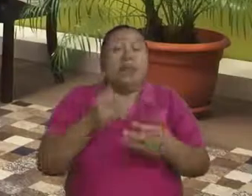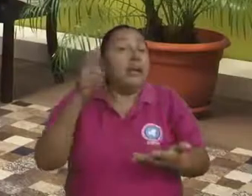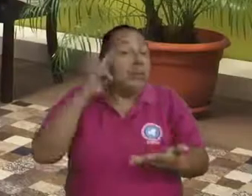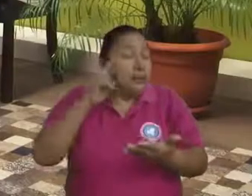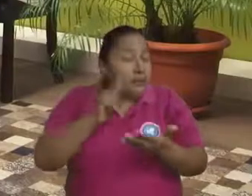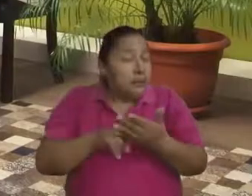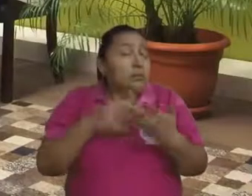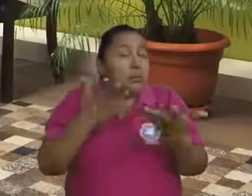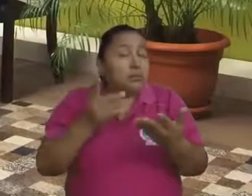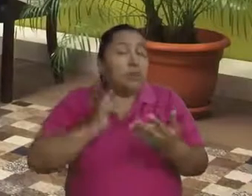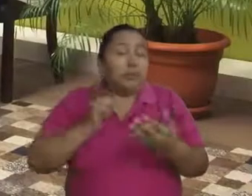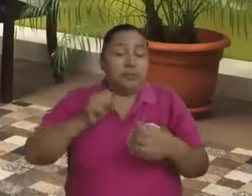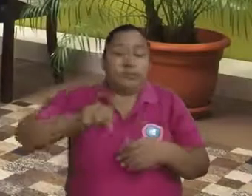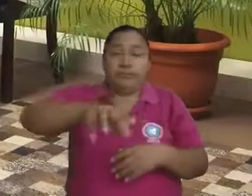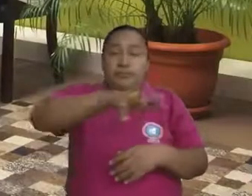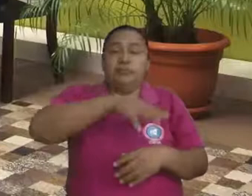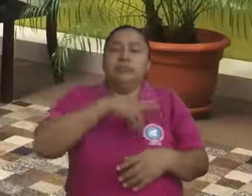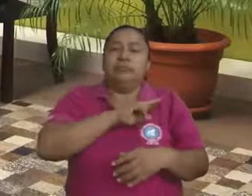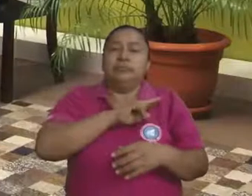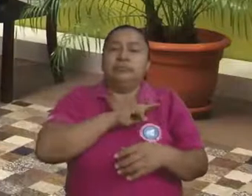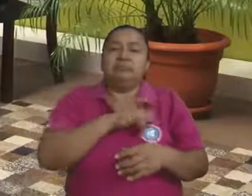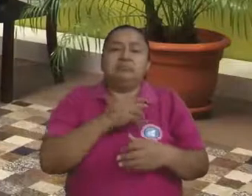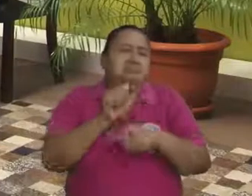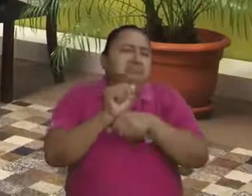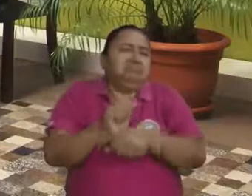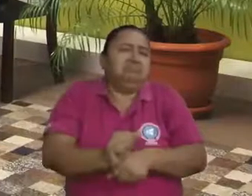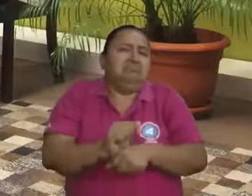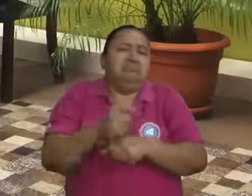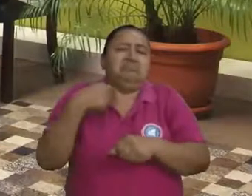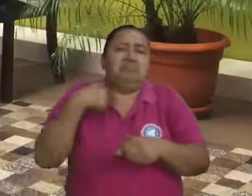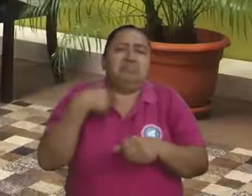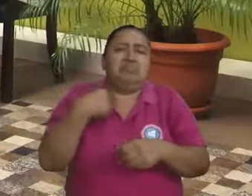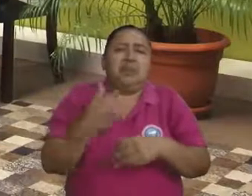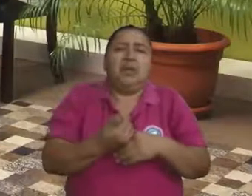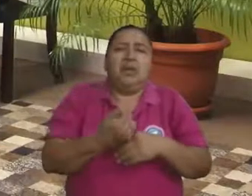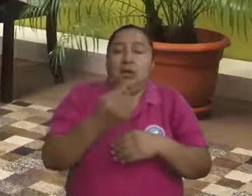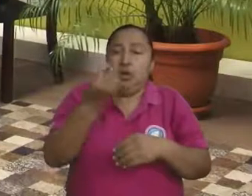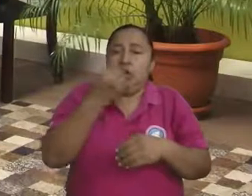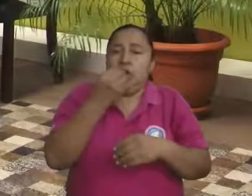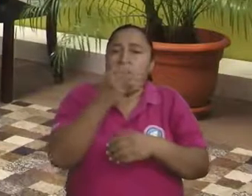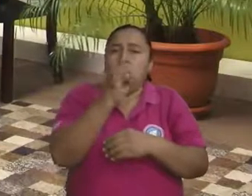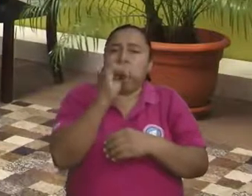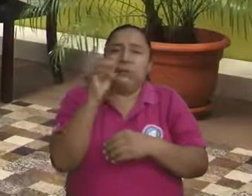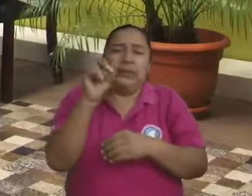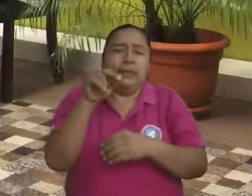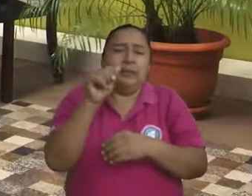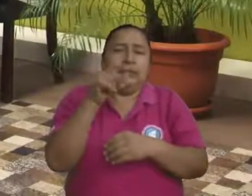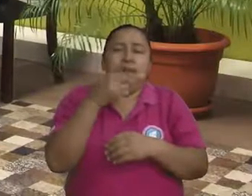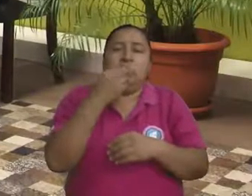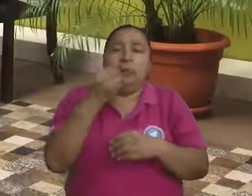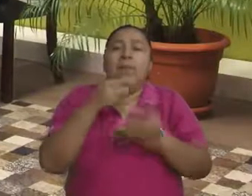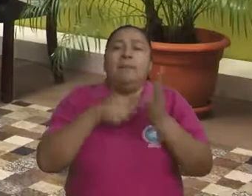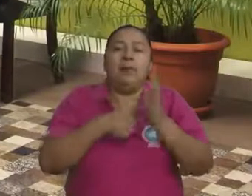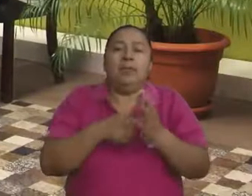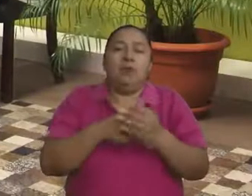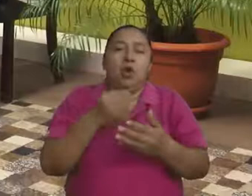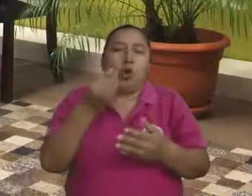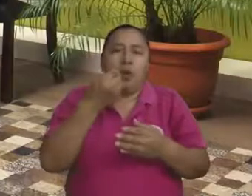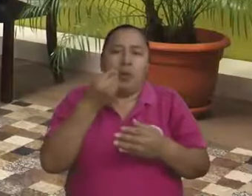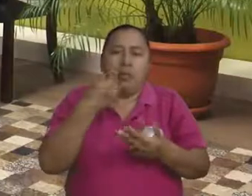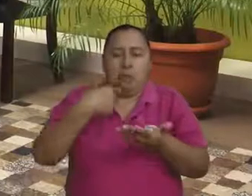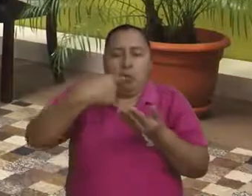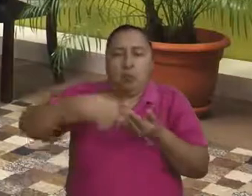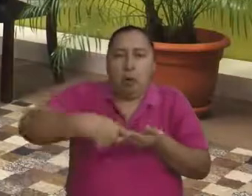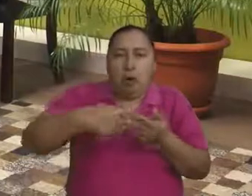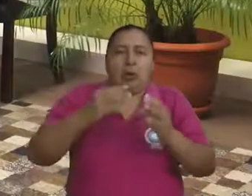también en nuestra sociedad existe ya una tendencia a occidentalizar la alimentación. Esto quiere decir que, por ejemplo, consumimos muchos hot dogs,